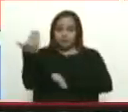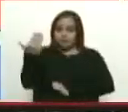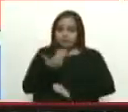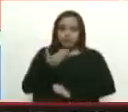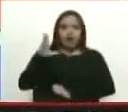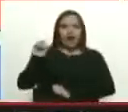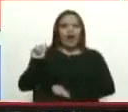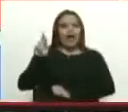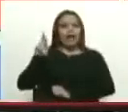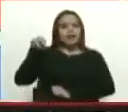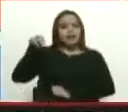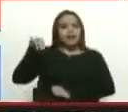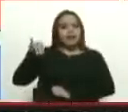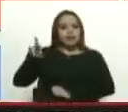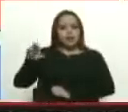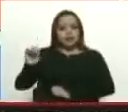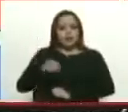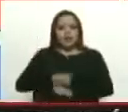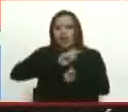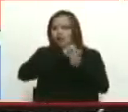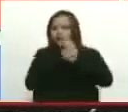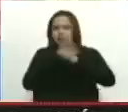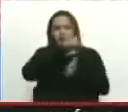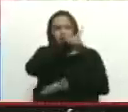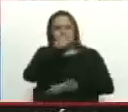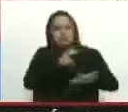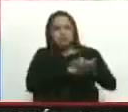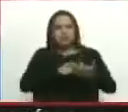Carneiro a este estado. Cambió absolutamente.